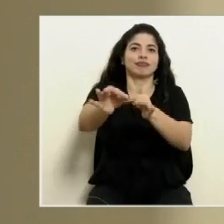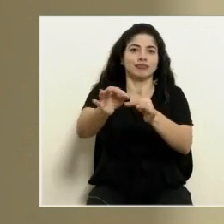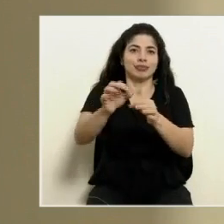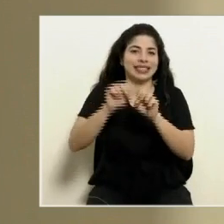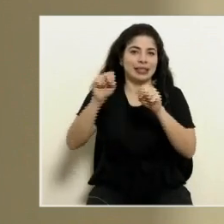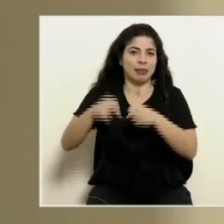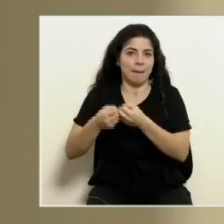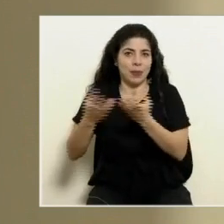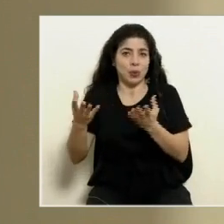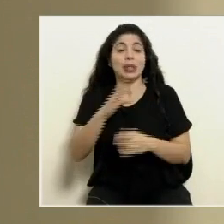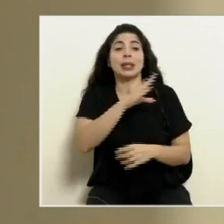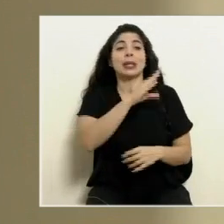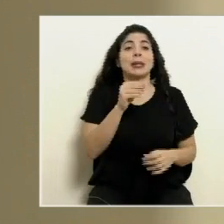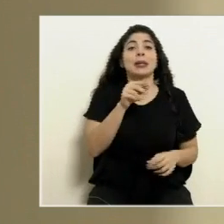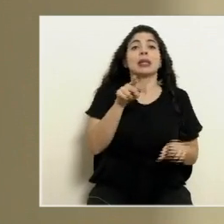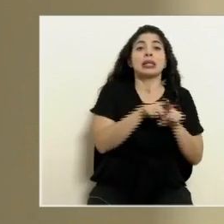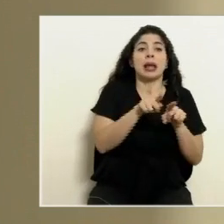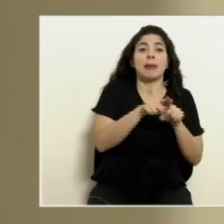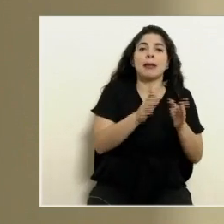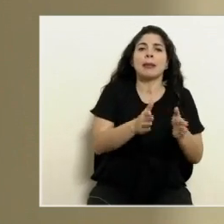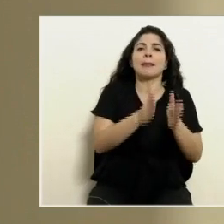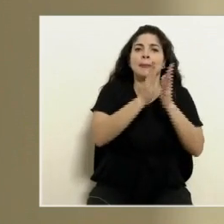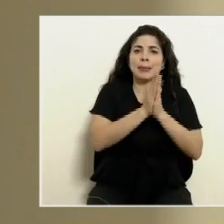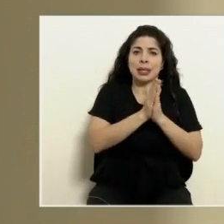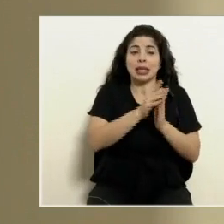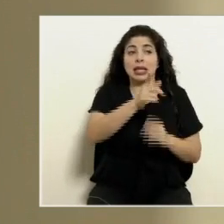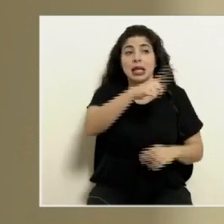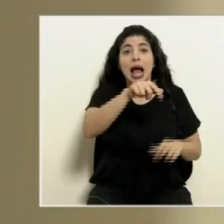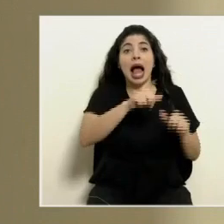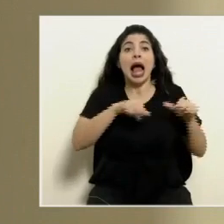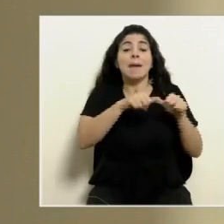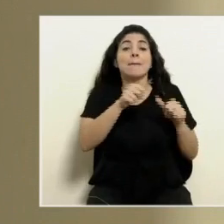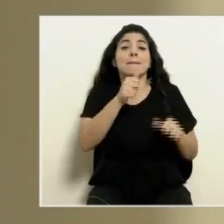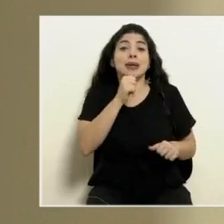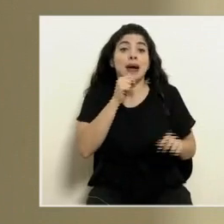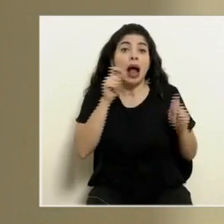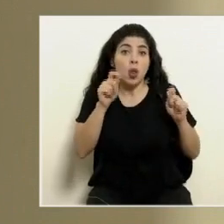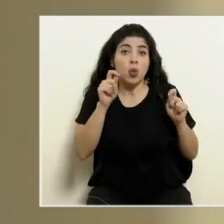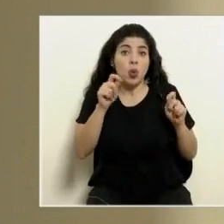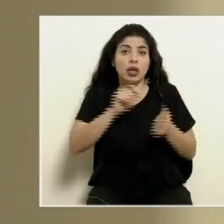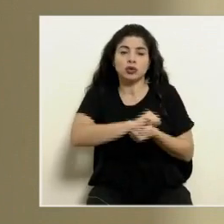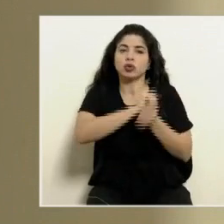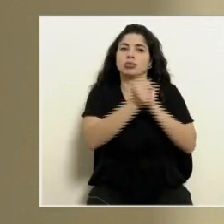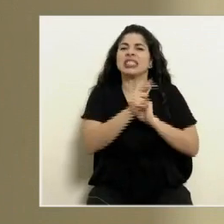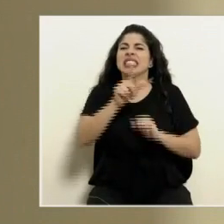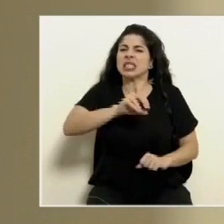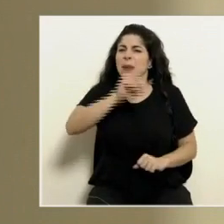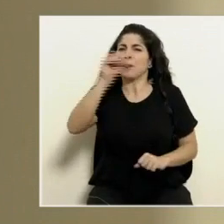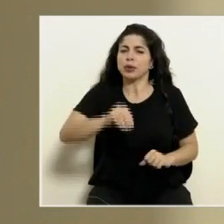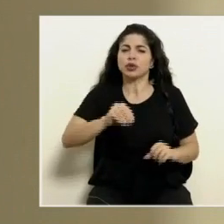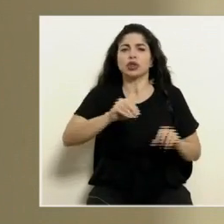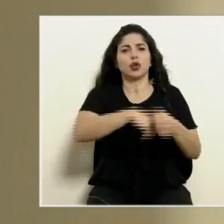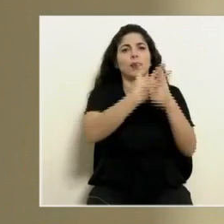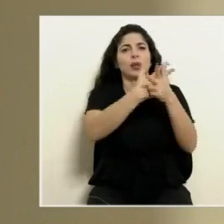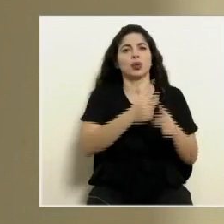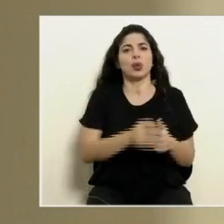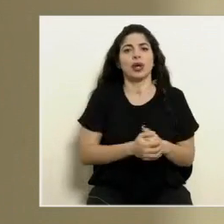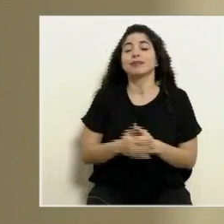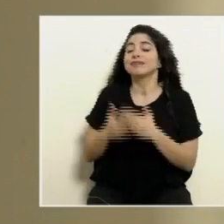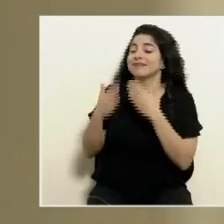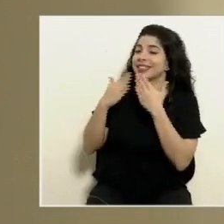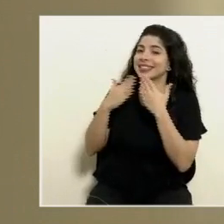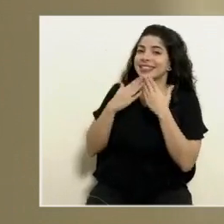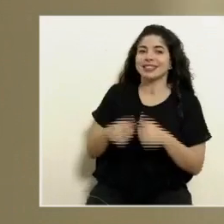sistema público y también se solicita al sistema privado que pase 100% a la virtualidad. Okay, muchas gracias.